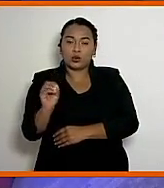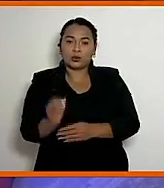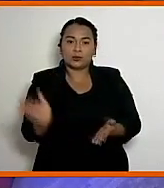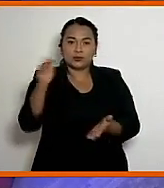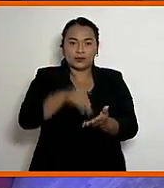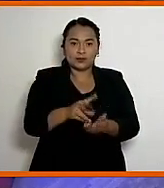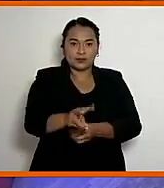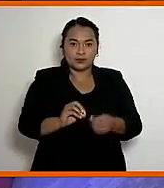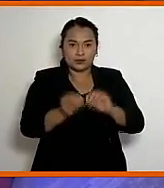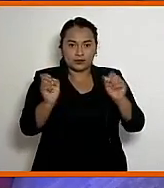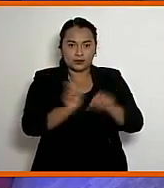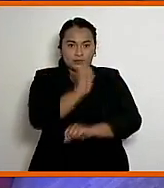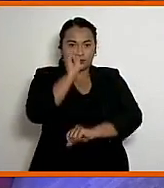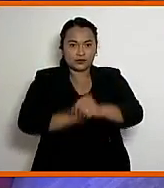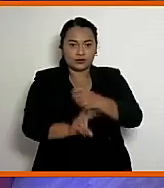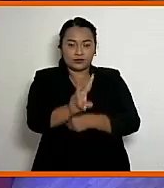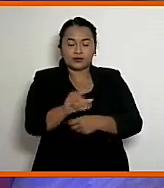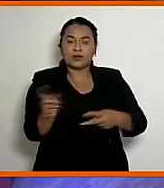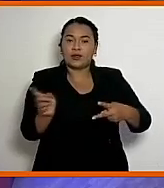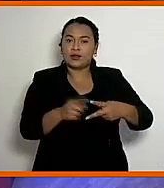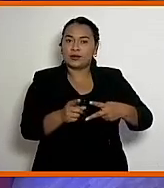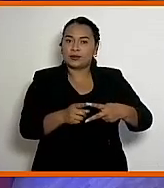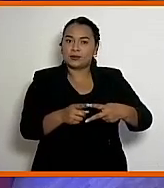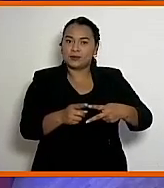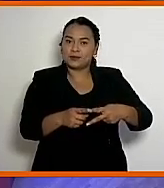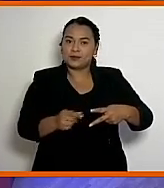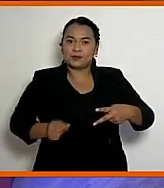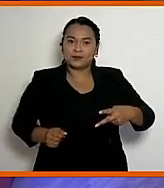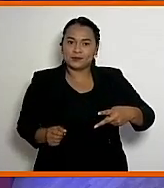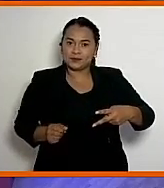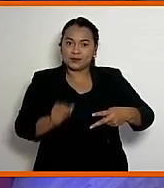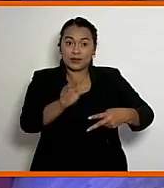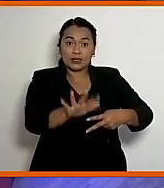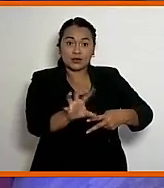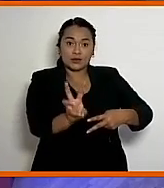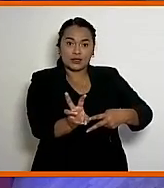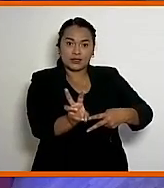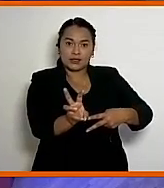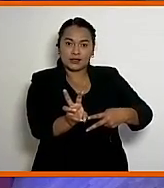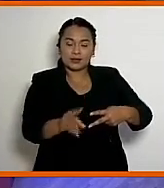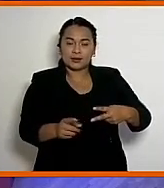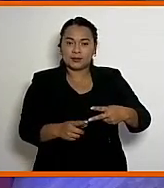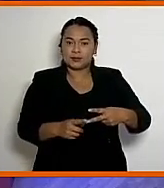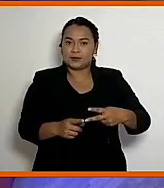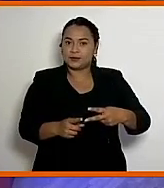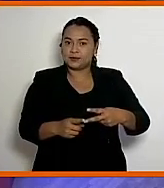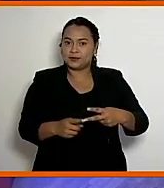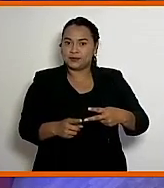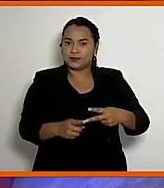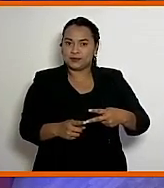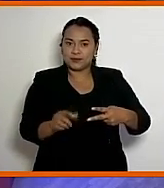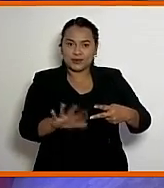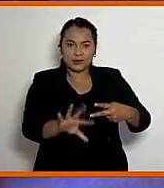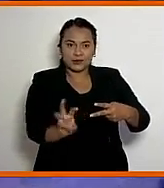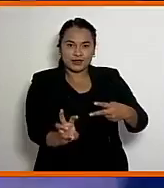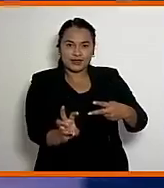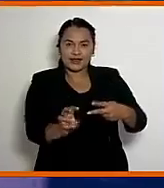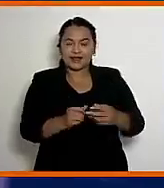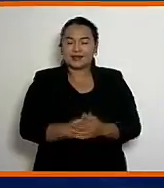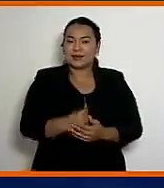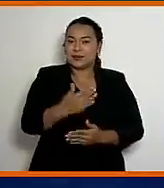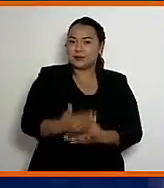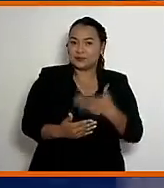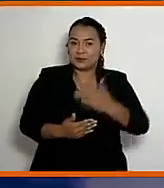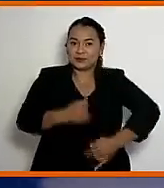los dos números favorecidos para premiados son posición 1, 56. Posición 2, 56.